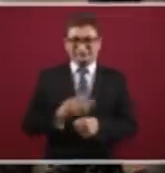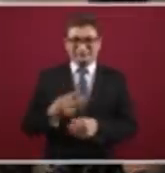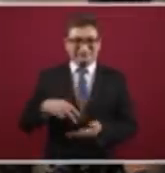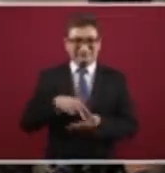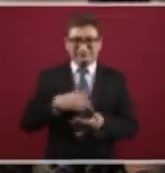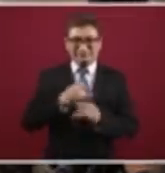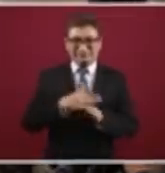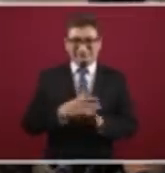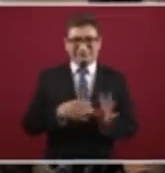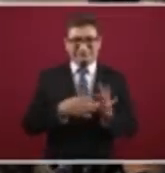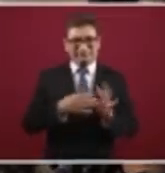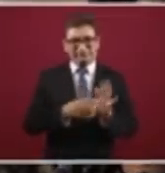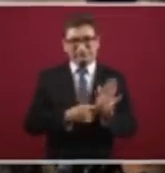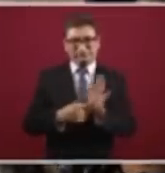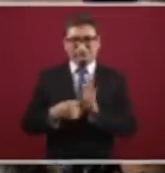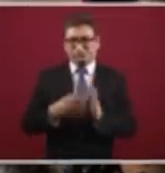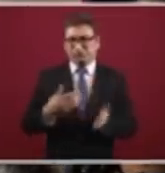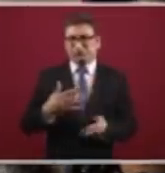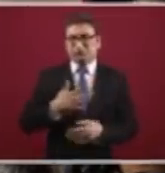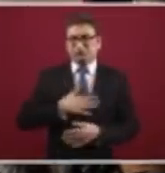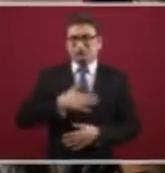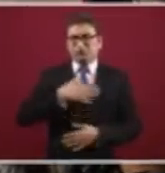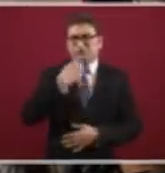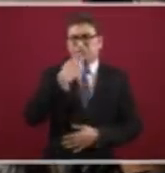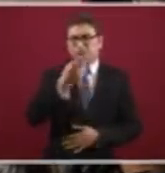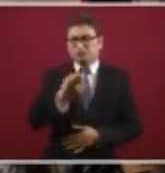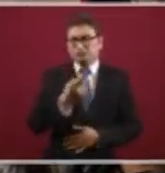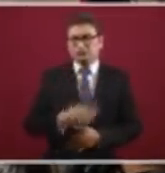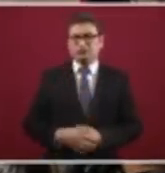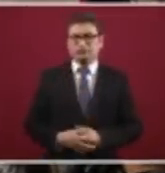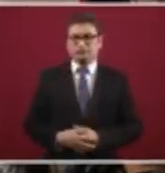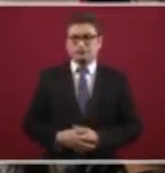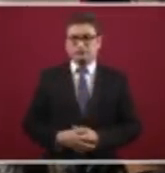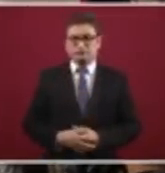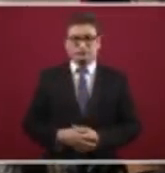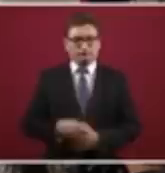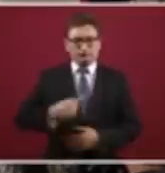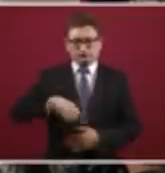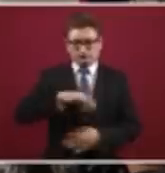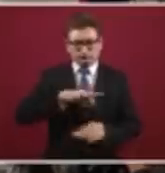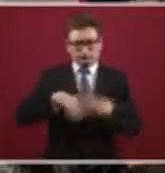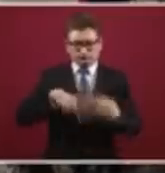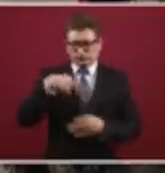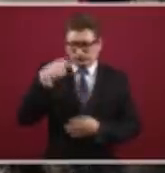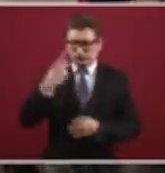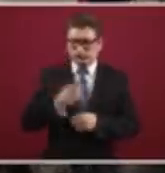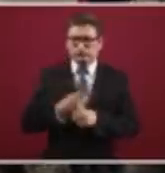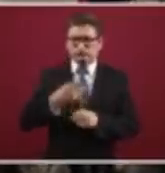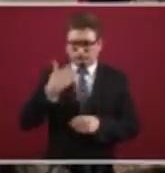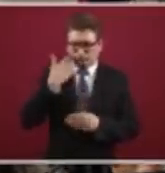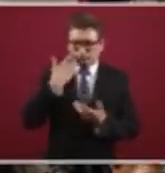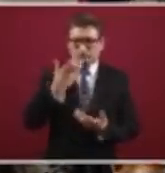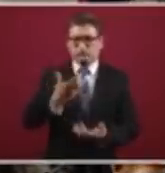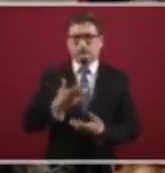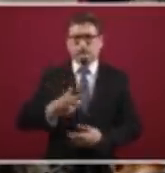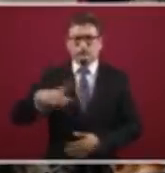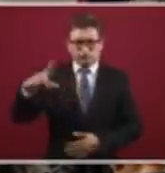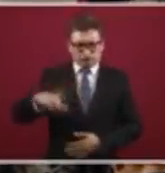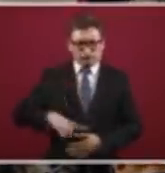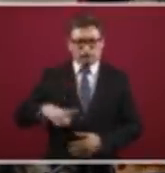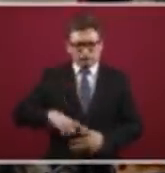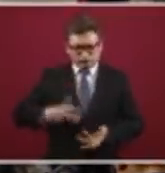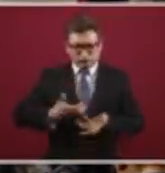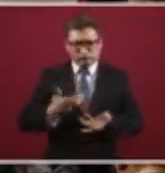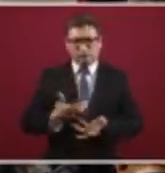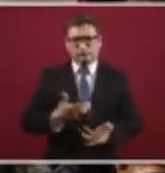informe es decir que hay voluntad del gobierno de